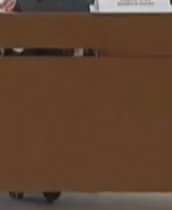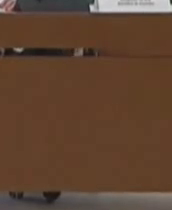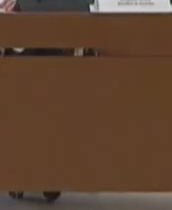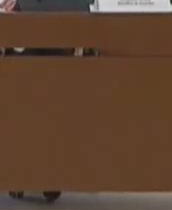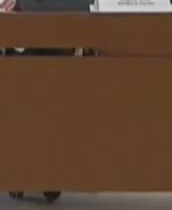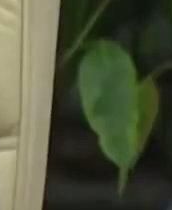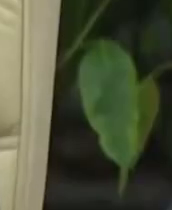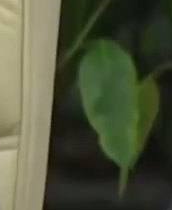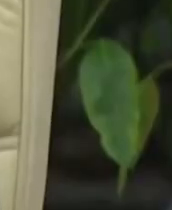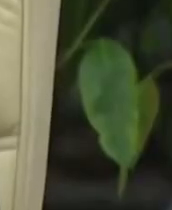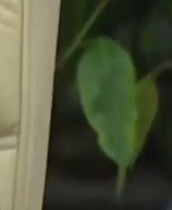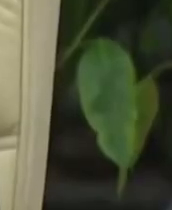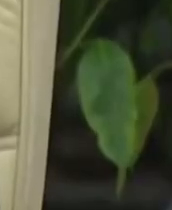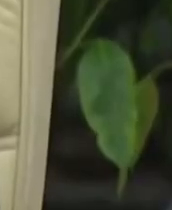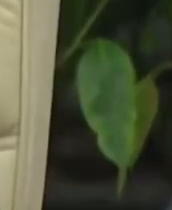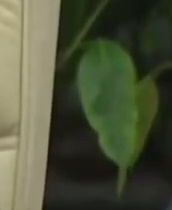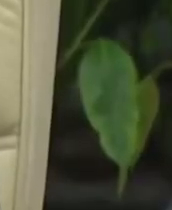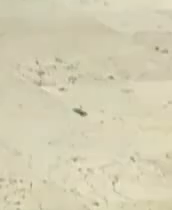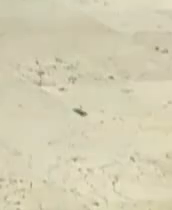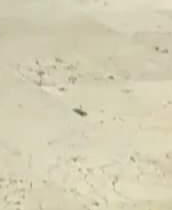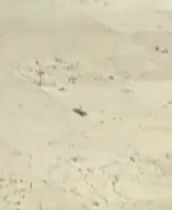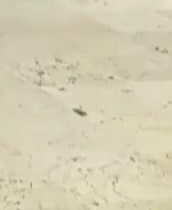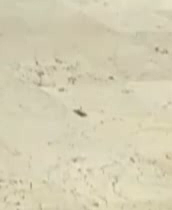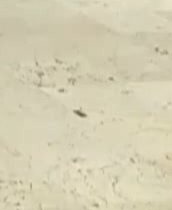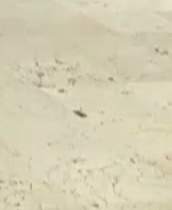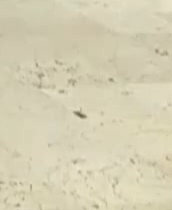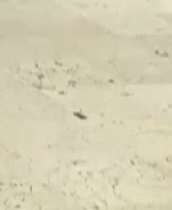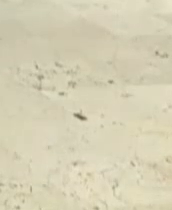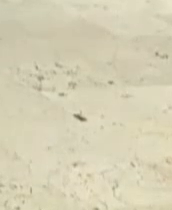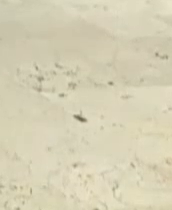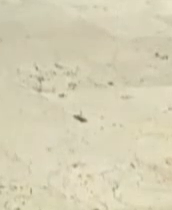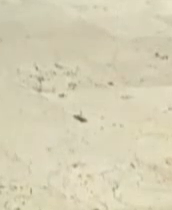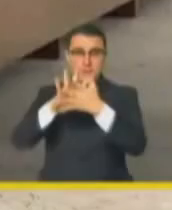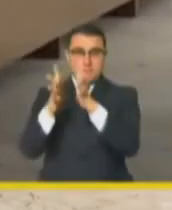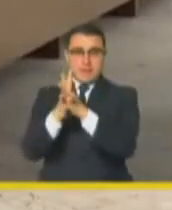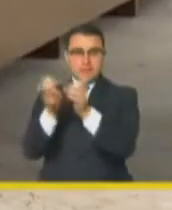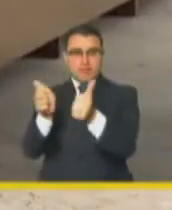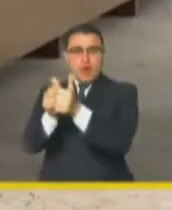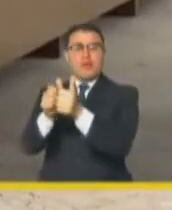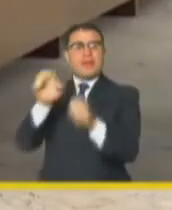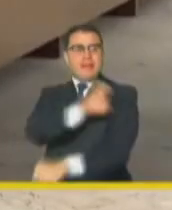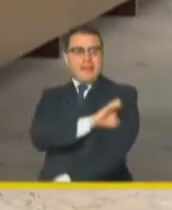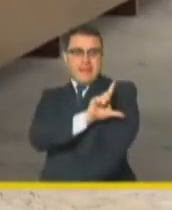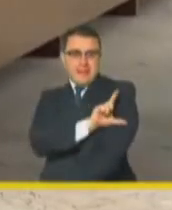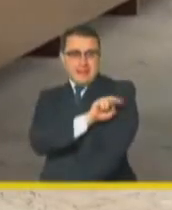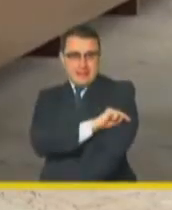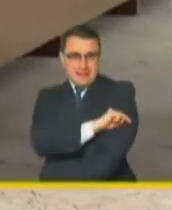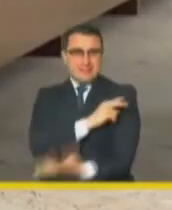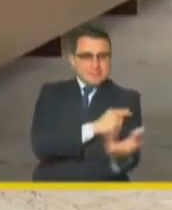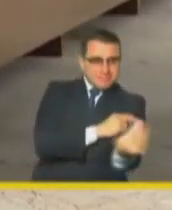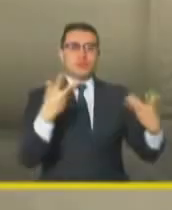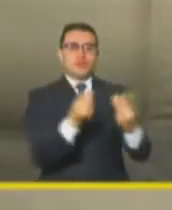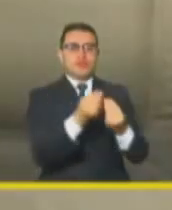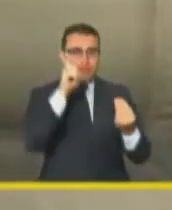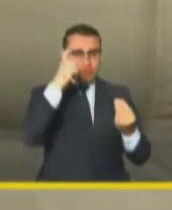de agosto. Recordemos que hace apenas unas semanas habíamos hablado que este cese se había terminado, bueno, por algunas palabras que había dicho Petro, que